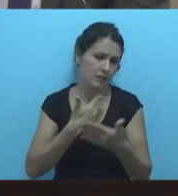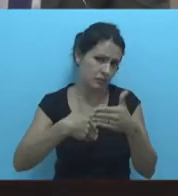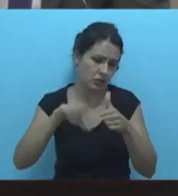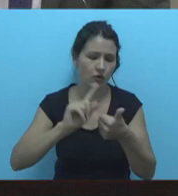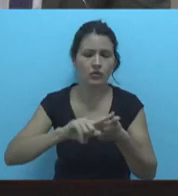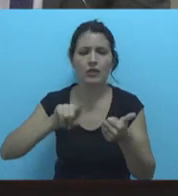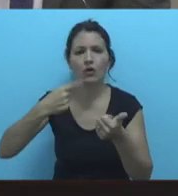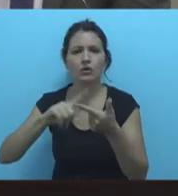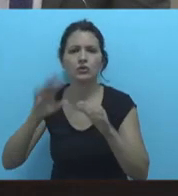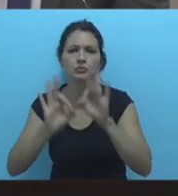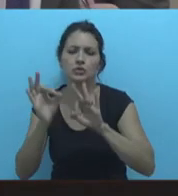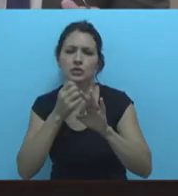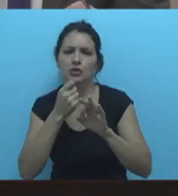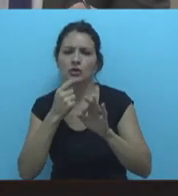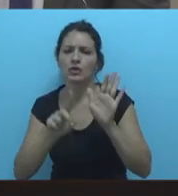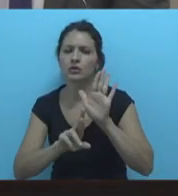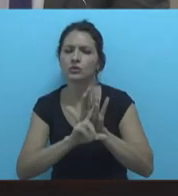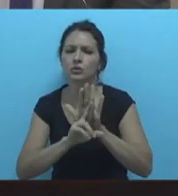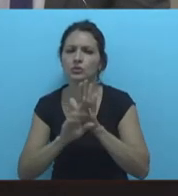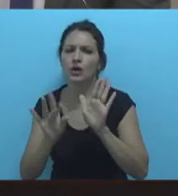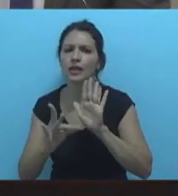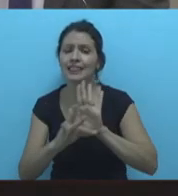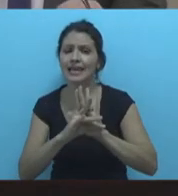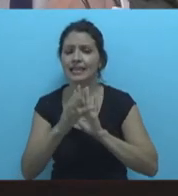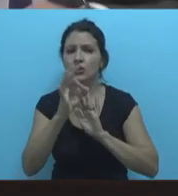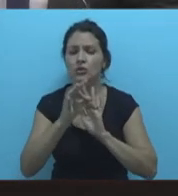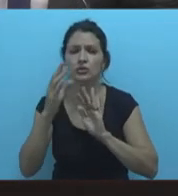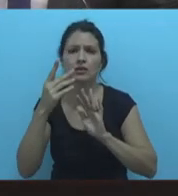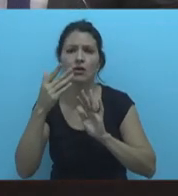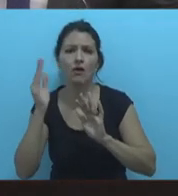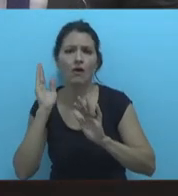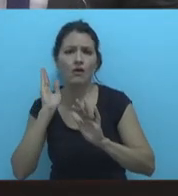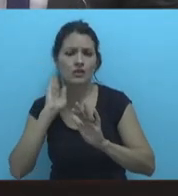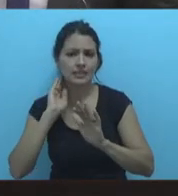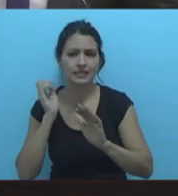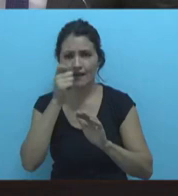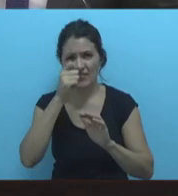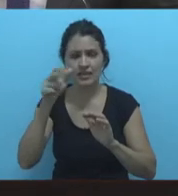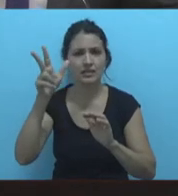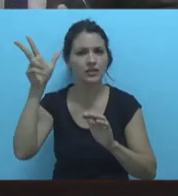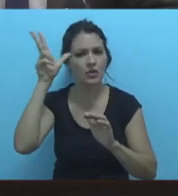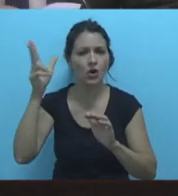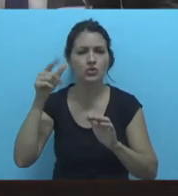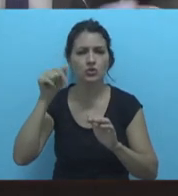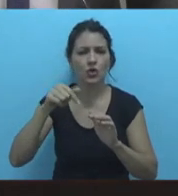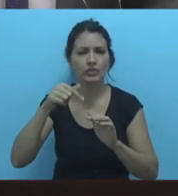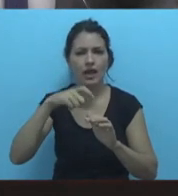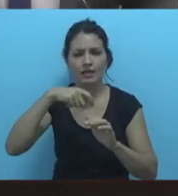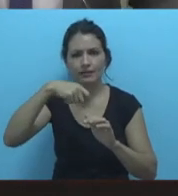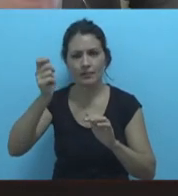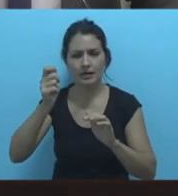Proyecto de resolución. La Cámara de Diputados resuelve ratificar el decreto 016 de fecha 11 de marzo con los anexos 1, 2 y